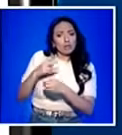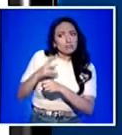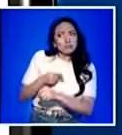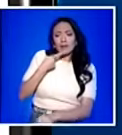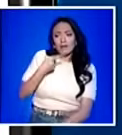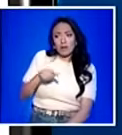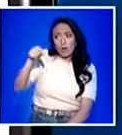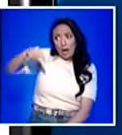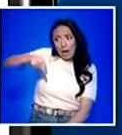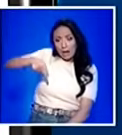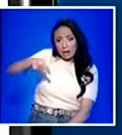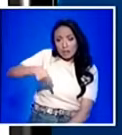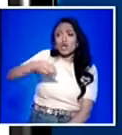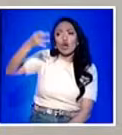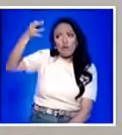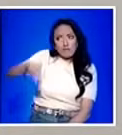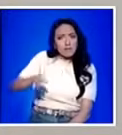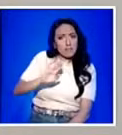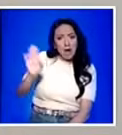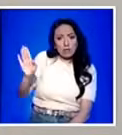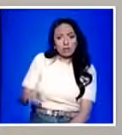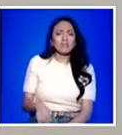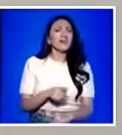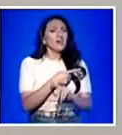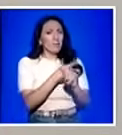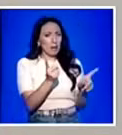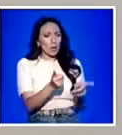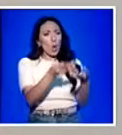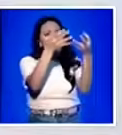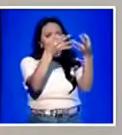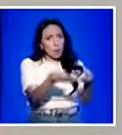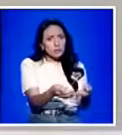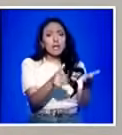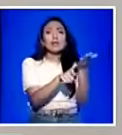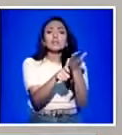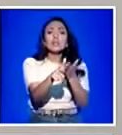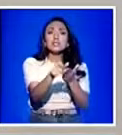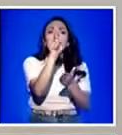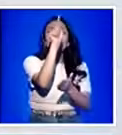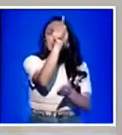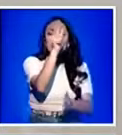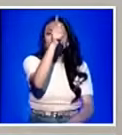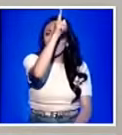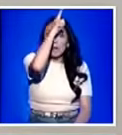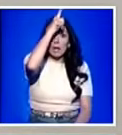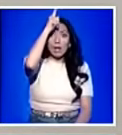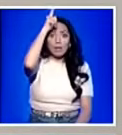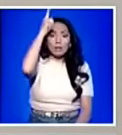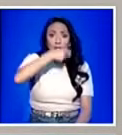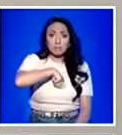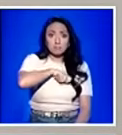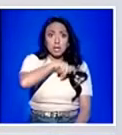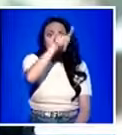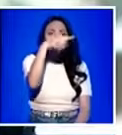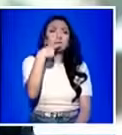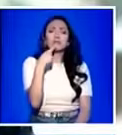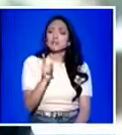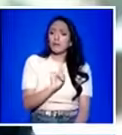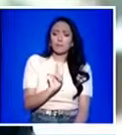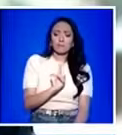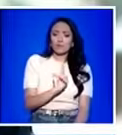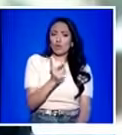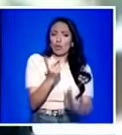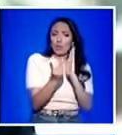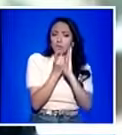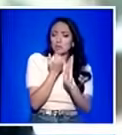Exteriores aquí confirme el episodio. Pero oficialmente, el Ministerio de Relaciones Exteriores de España indicó este jueves que